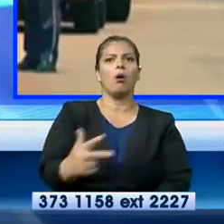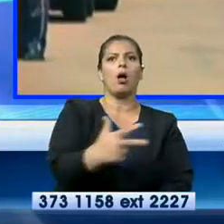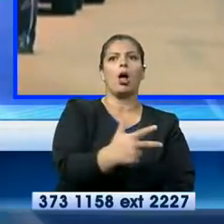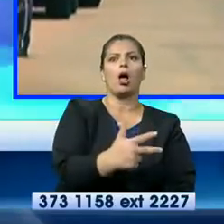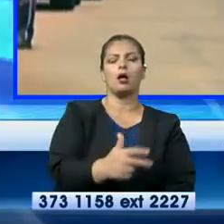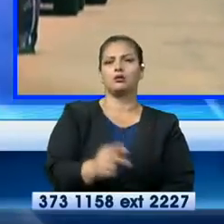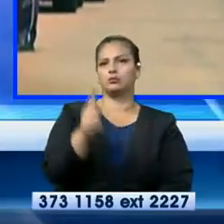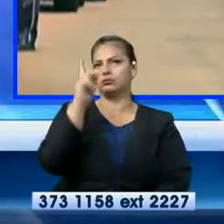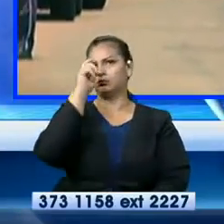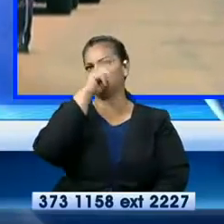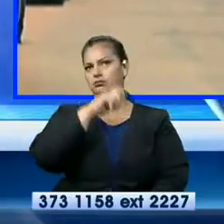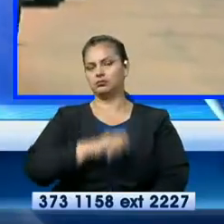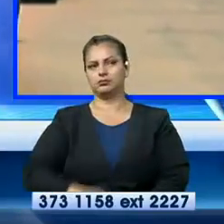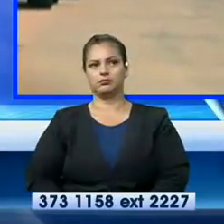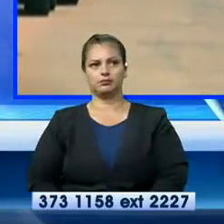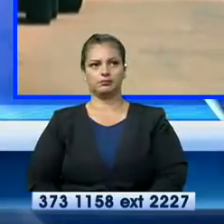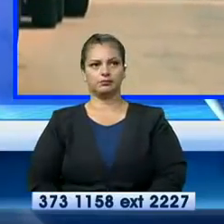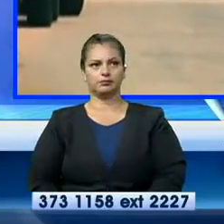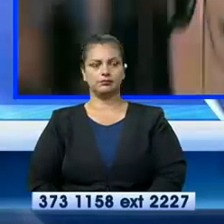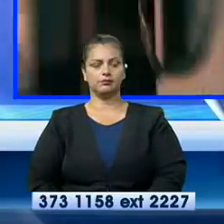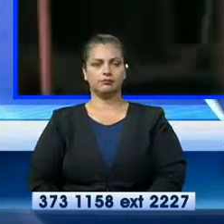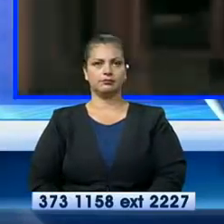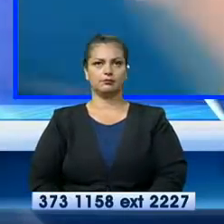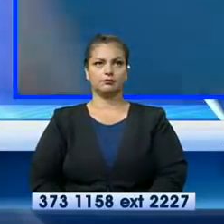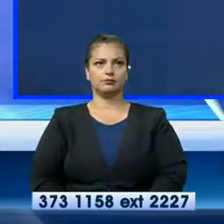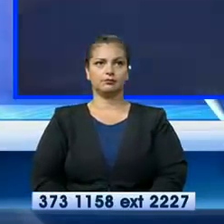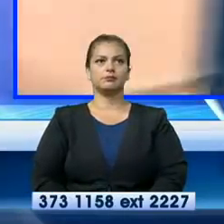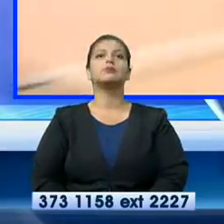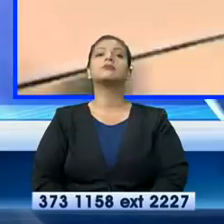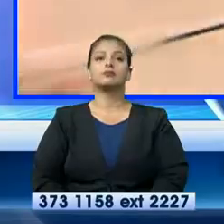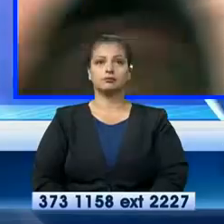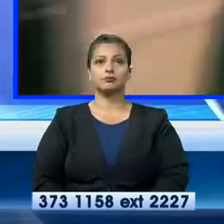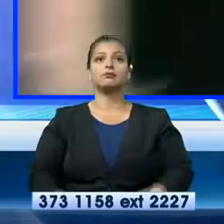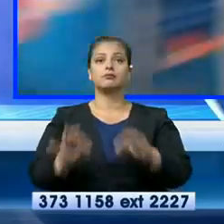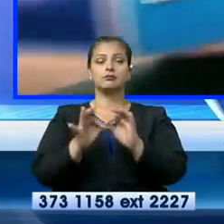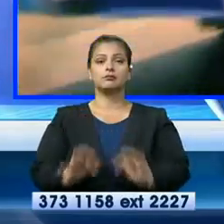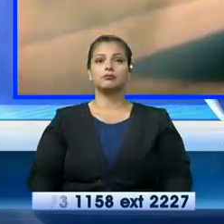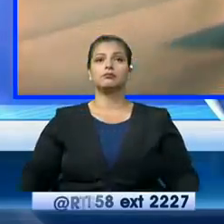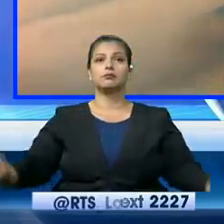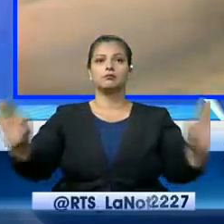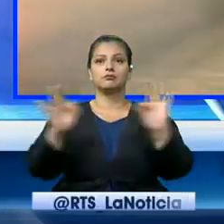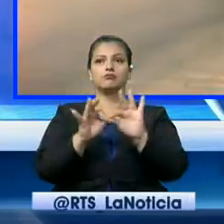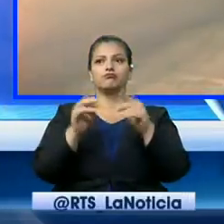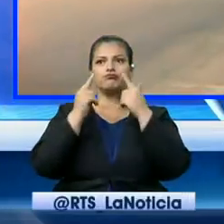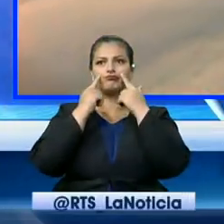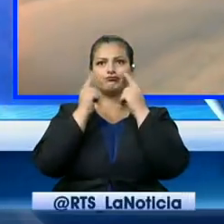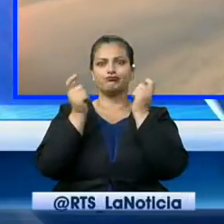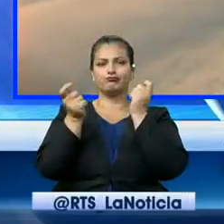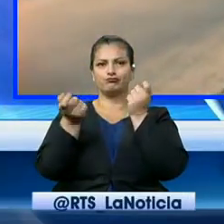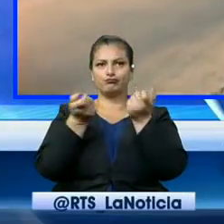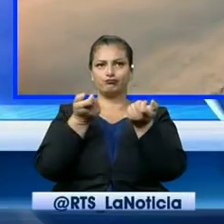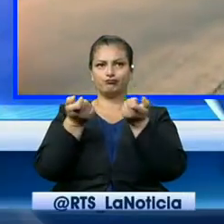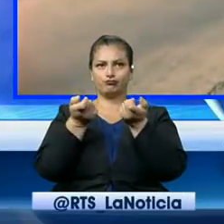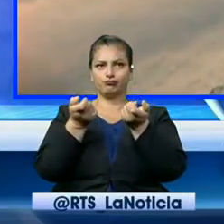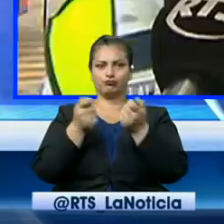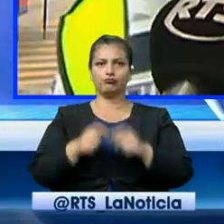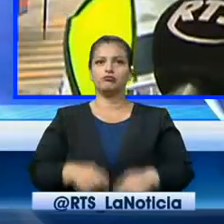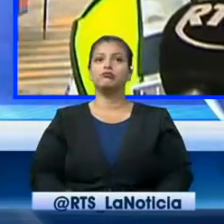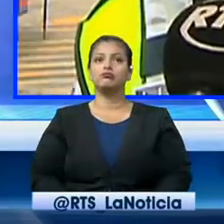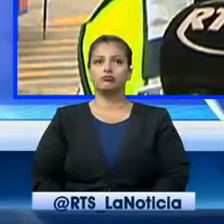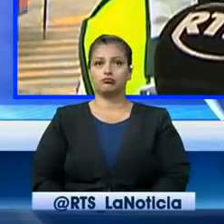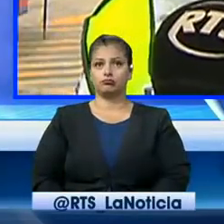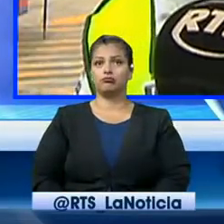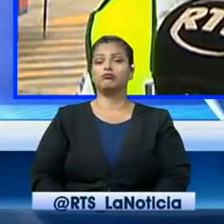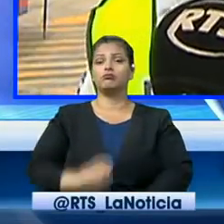cambio de la vida señor general sería bueno que haya un control contra los abusivos de la transportación pública que